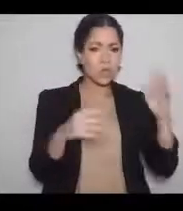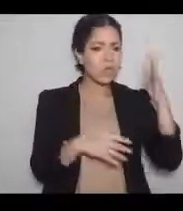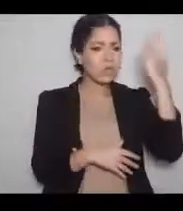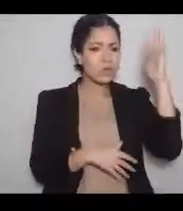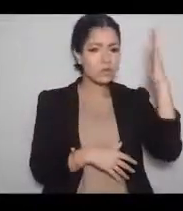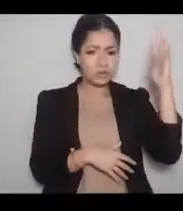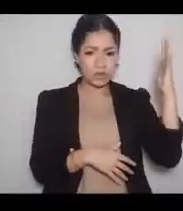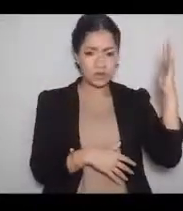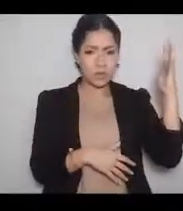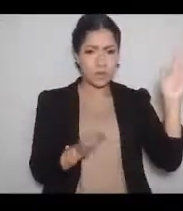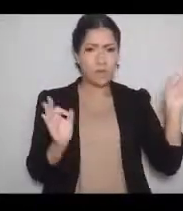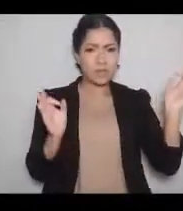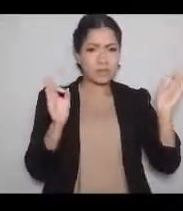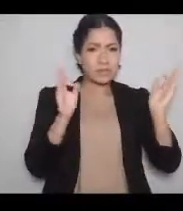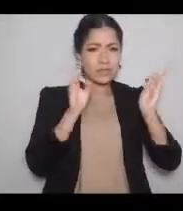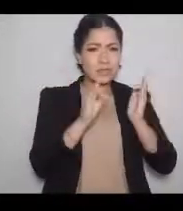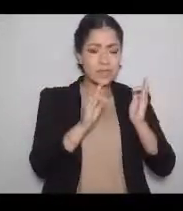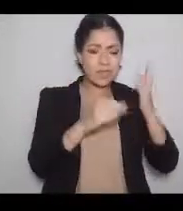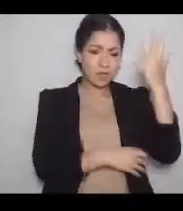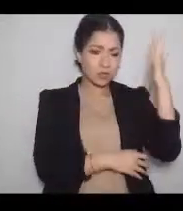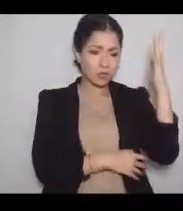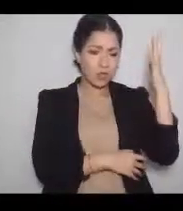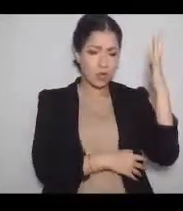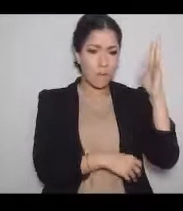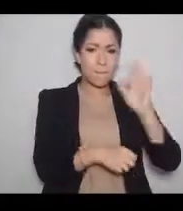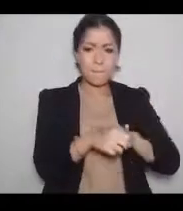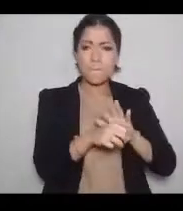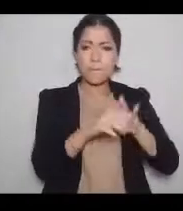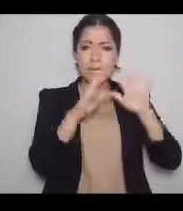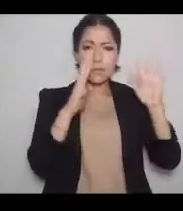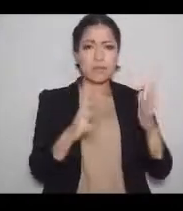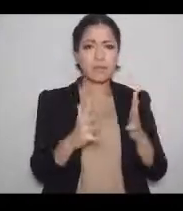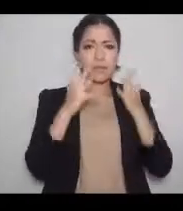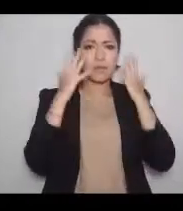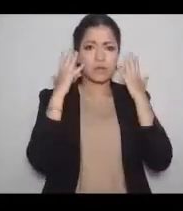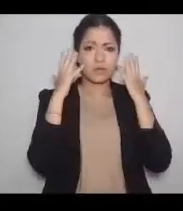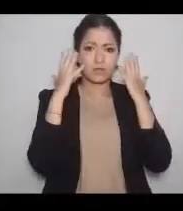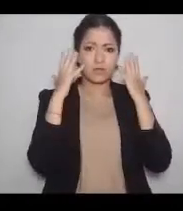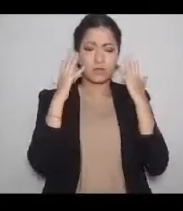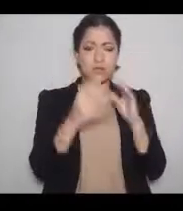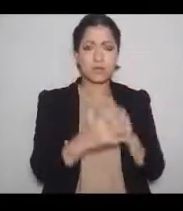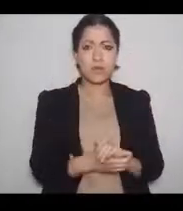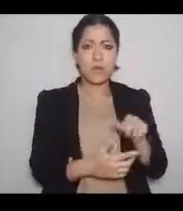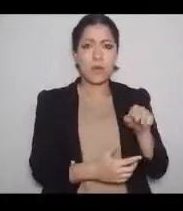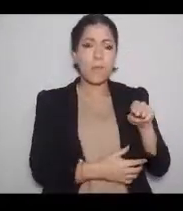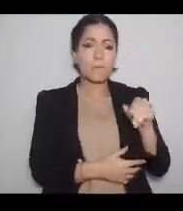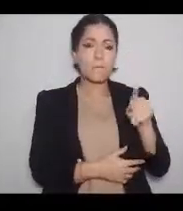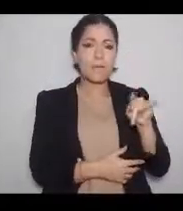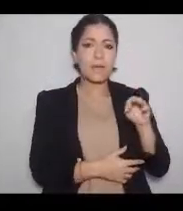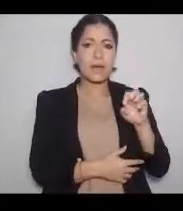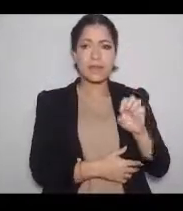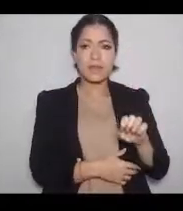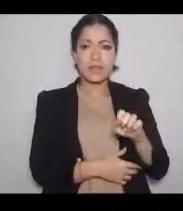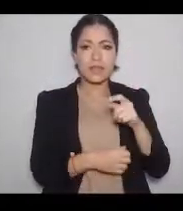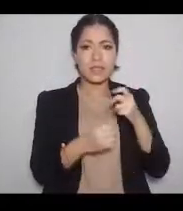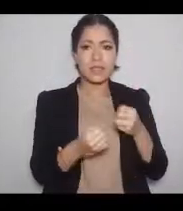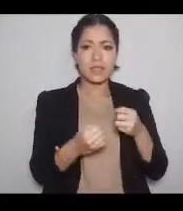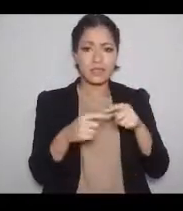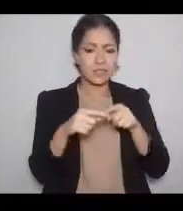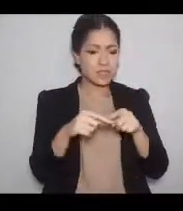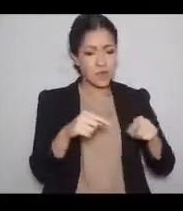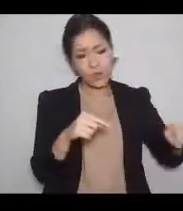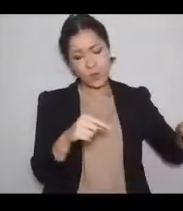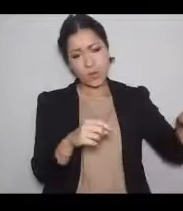mueve más rápido. ¿No te parece curioso? El más complicado es Marte. Su elipsis es la más pronunciada.